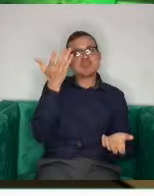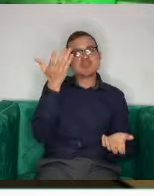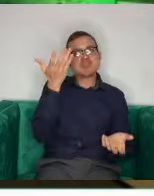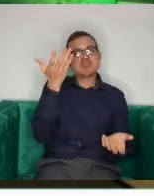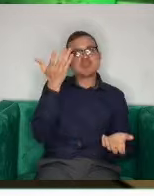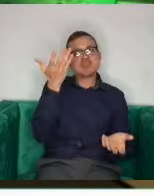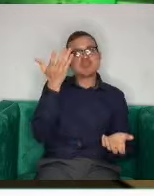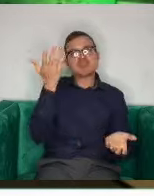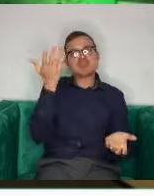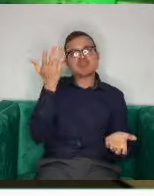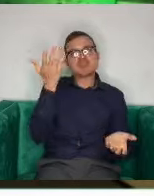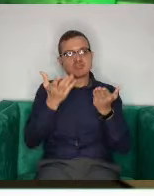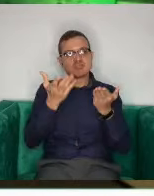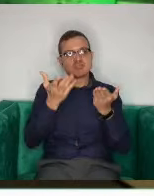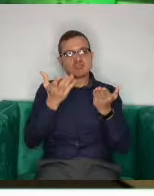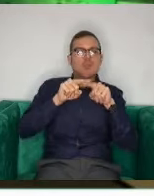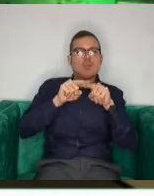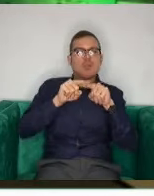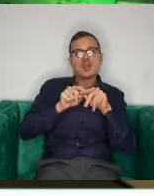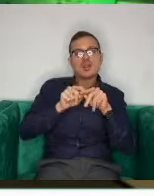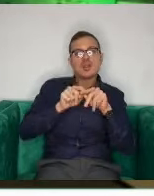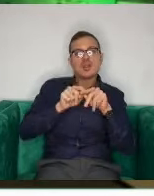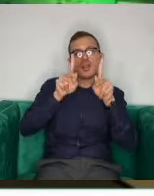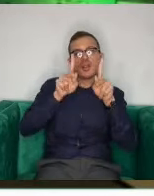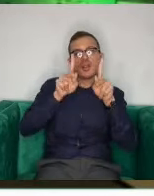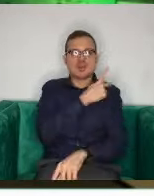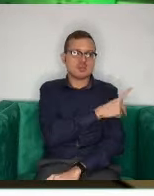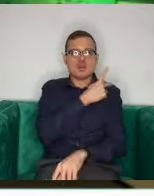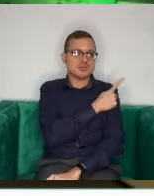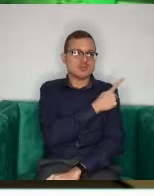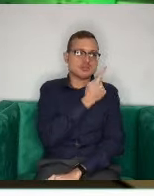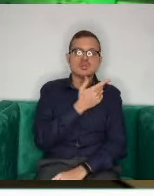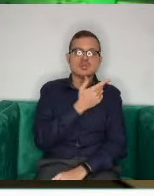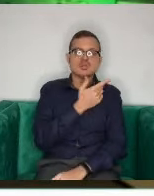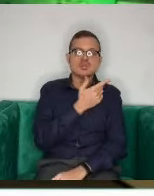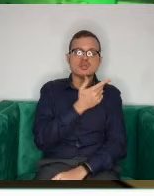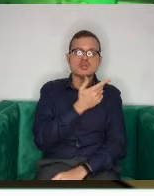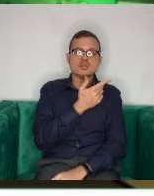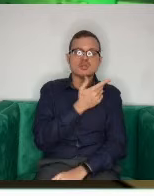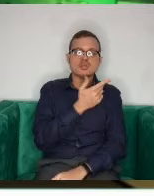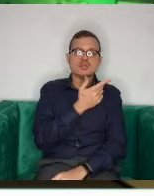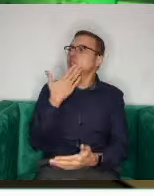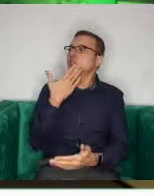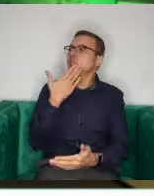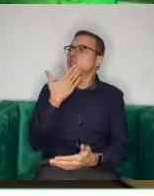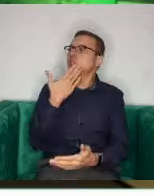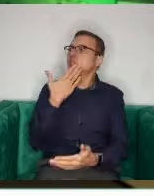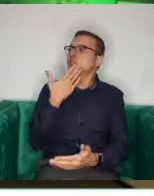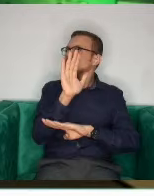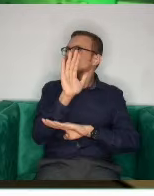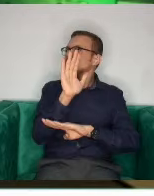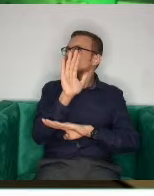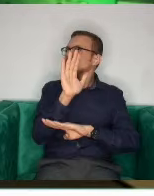Tenemos una pregunta, sí. Adelante. Buenas tardes, licenciada. Yo quisiera preguntarle, aunque usted ha dicho